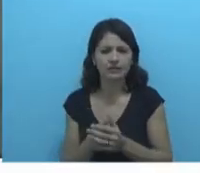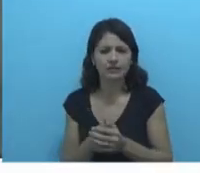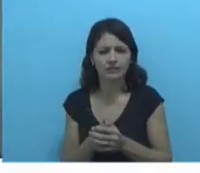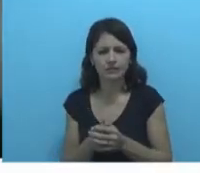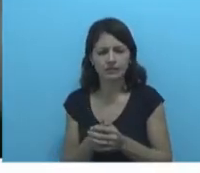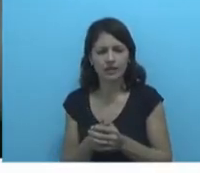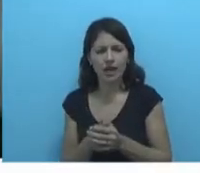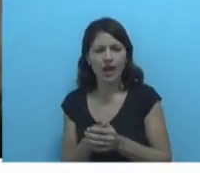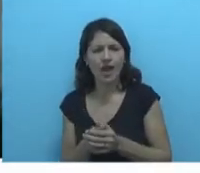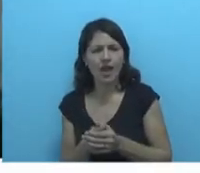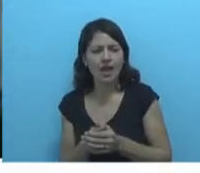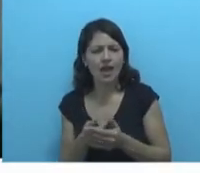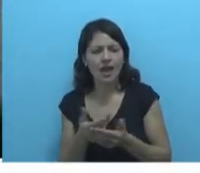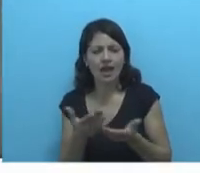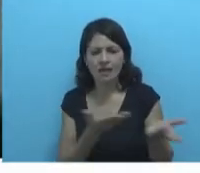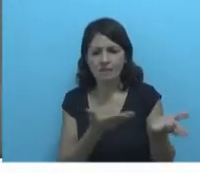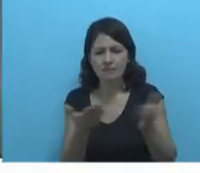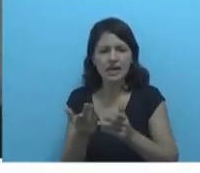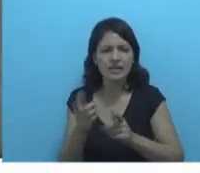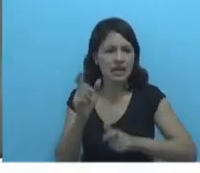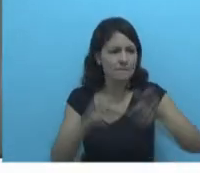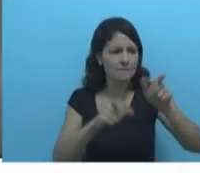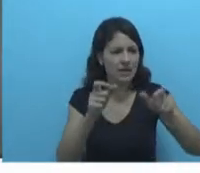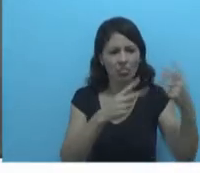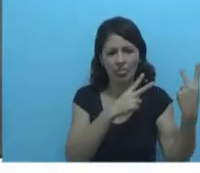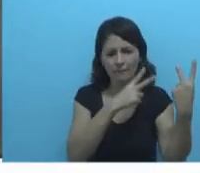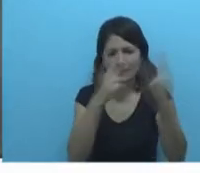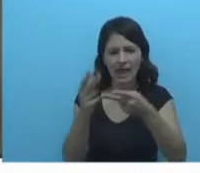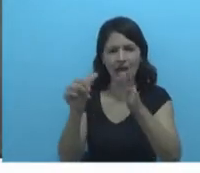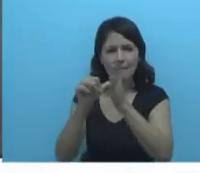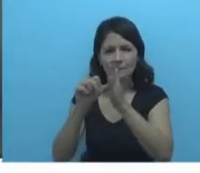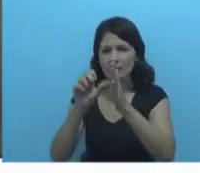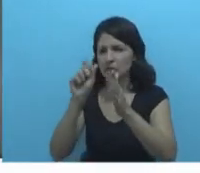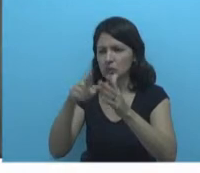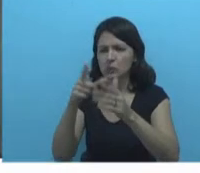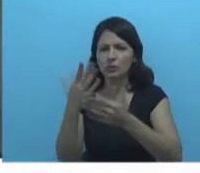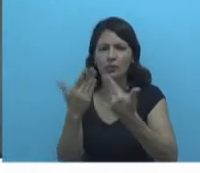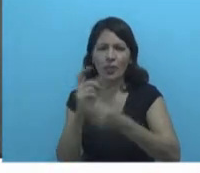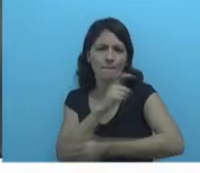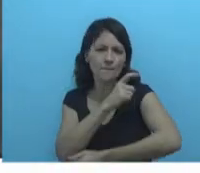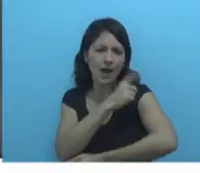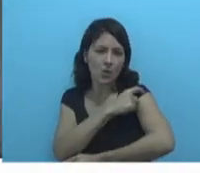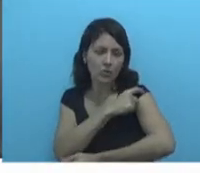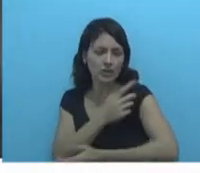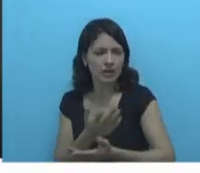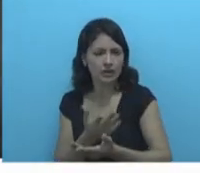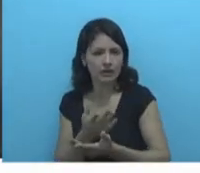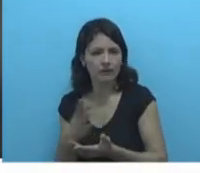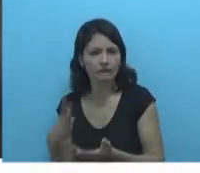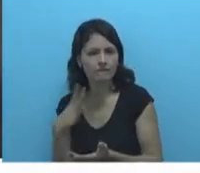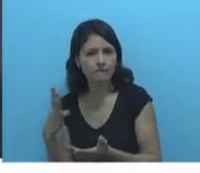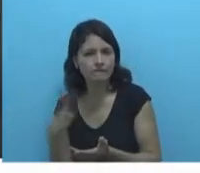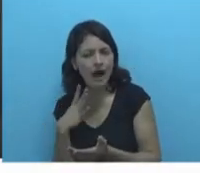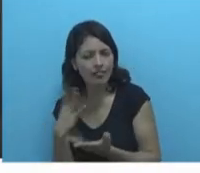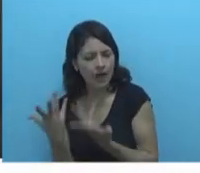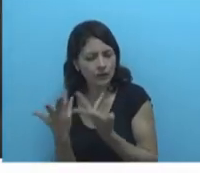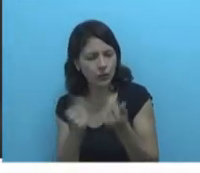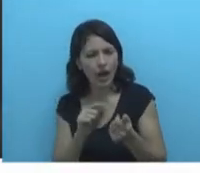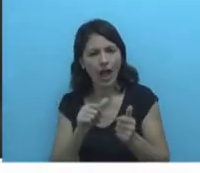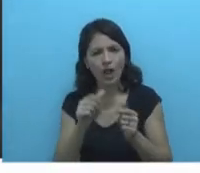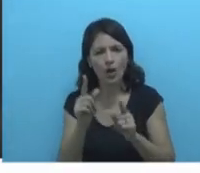turismo vacunatorio, realmente una falta de ética absoluta ante tantos países